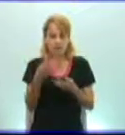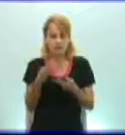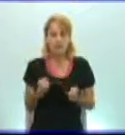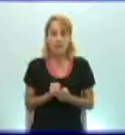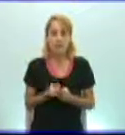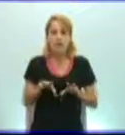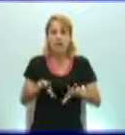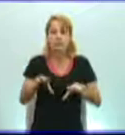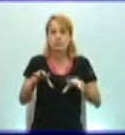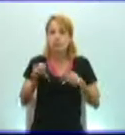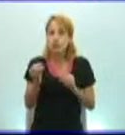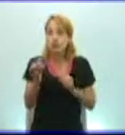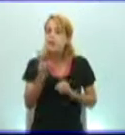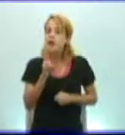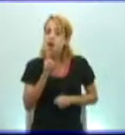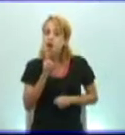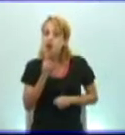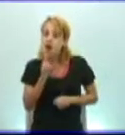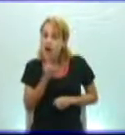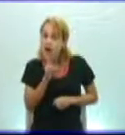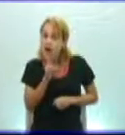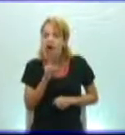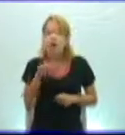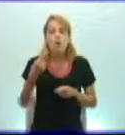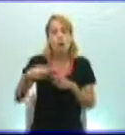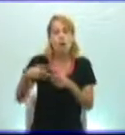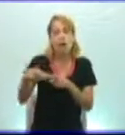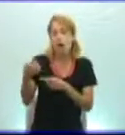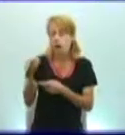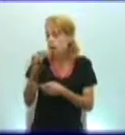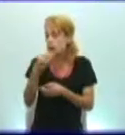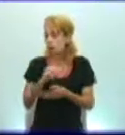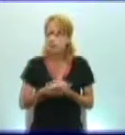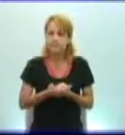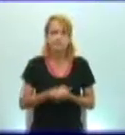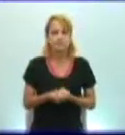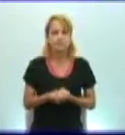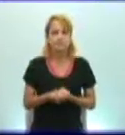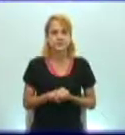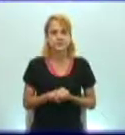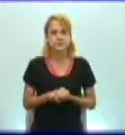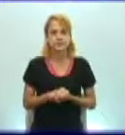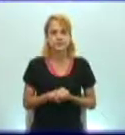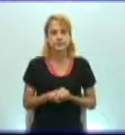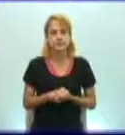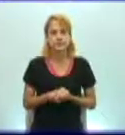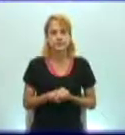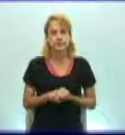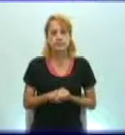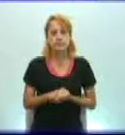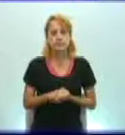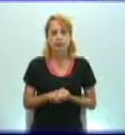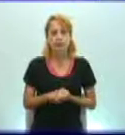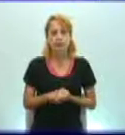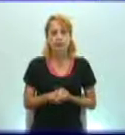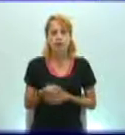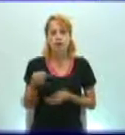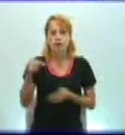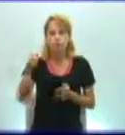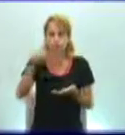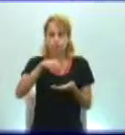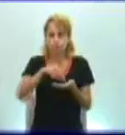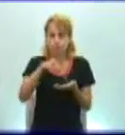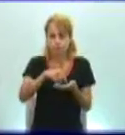sustancias minerales y el agua del suelo a través de los pelos absorbentes y es una rica fuente